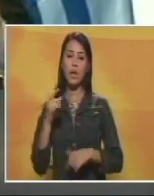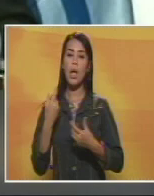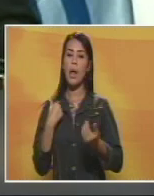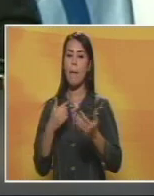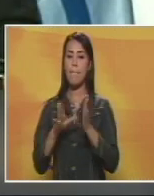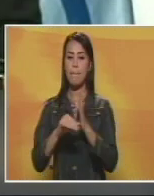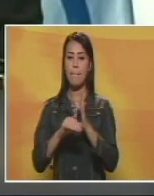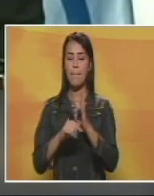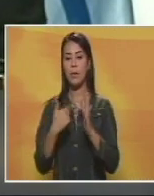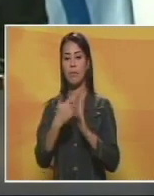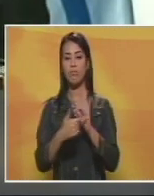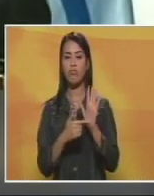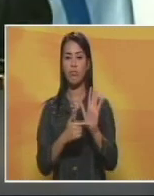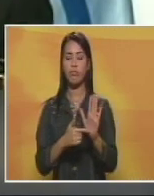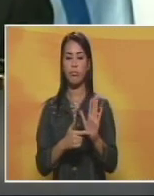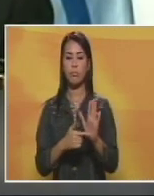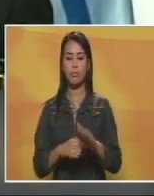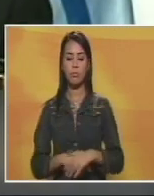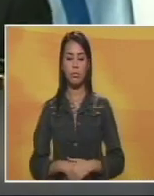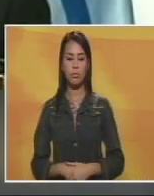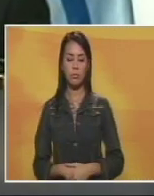asociación para delinquir,